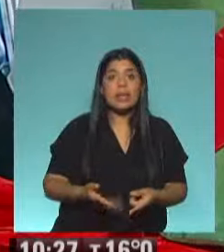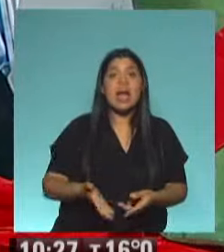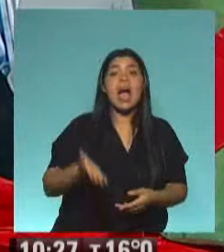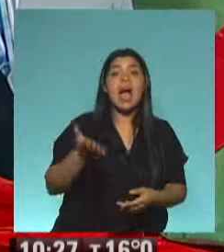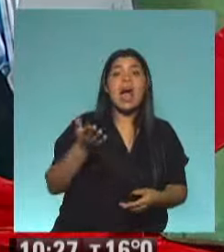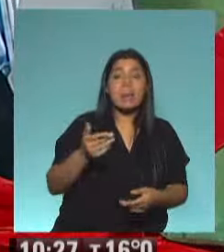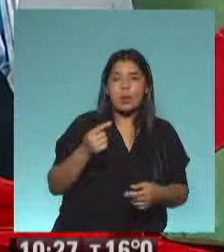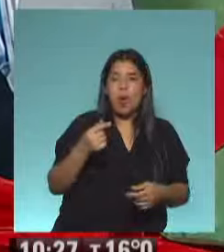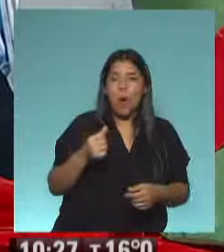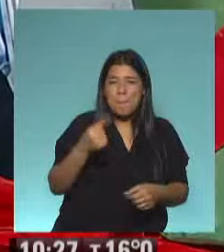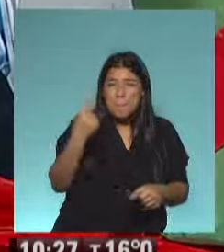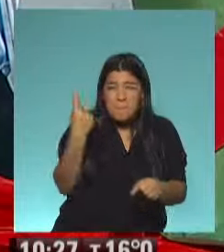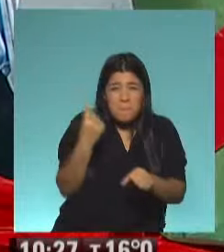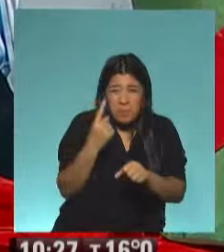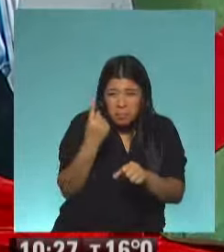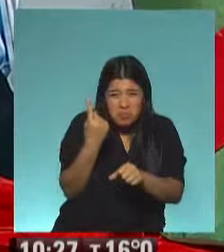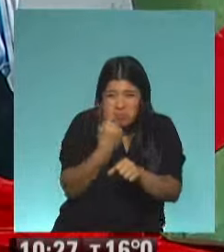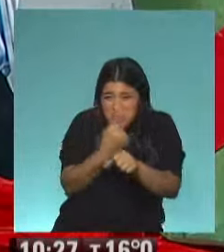de alcohol.